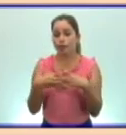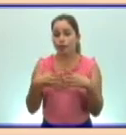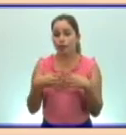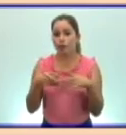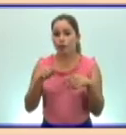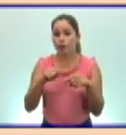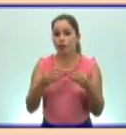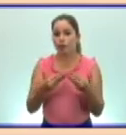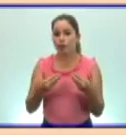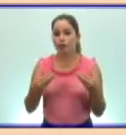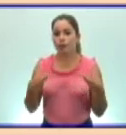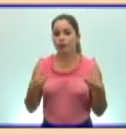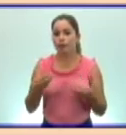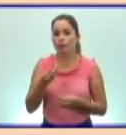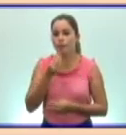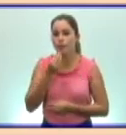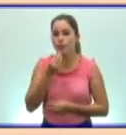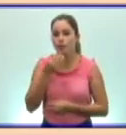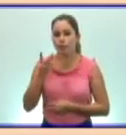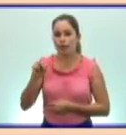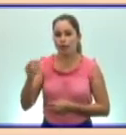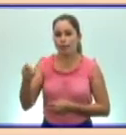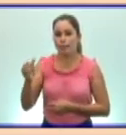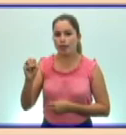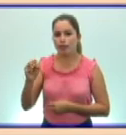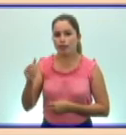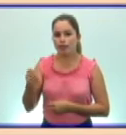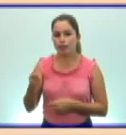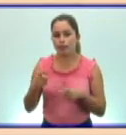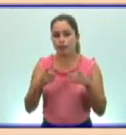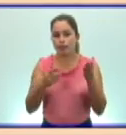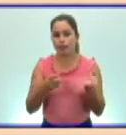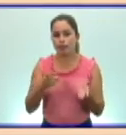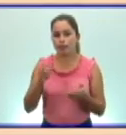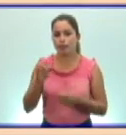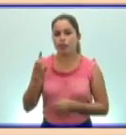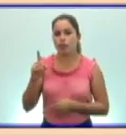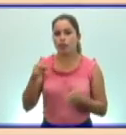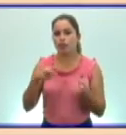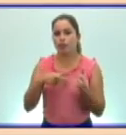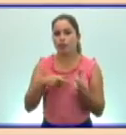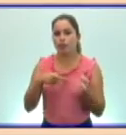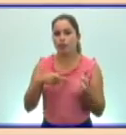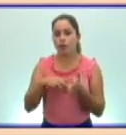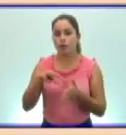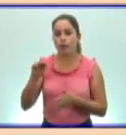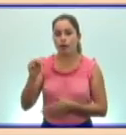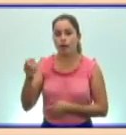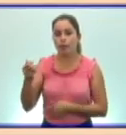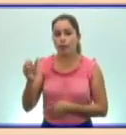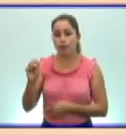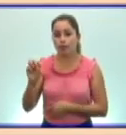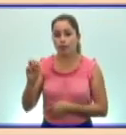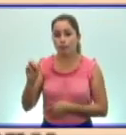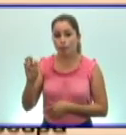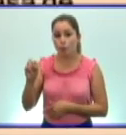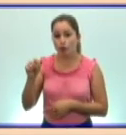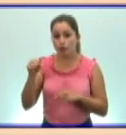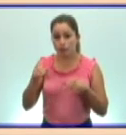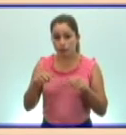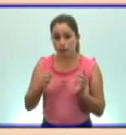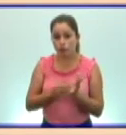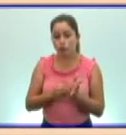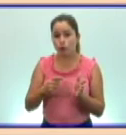sustancia puede ser la masa del soluto dividido por la masa molar de ese soluto por